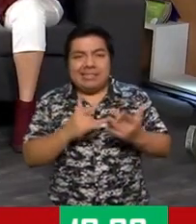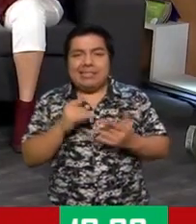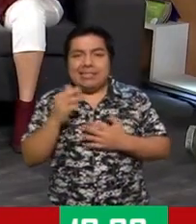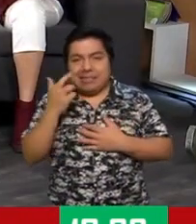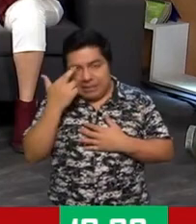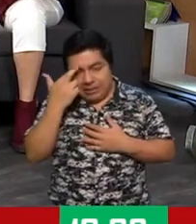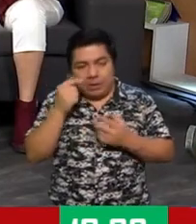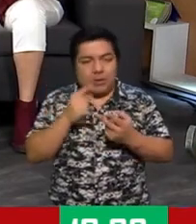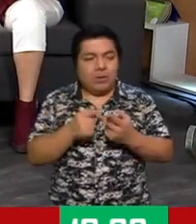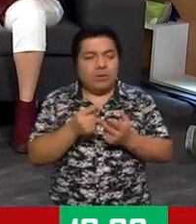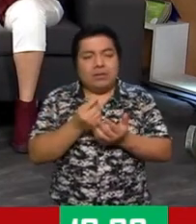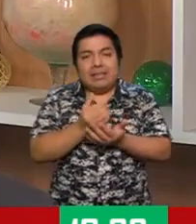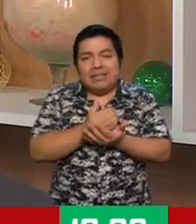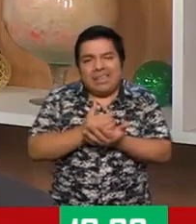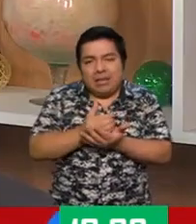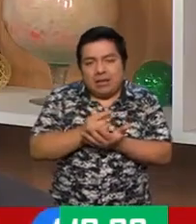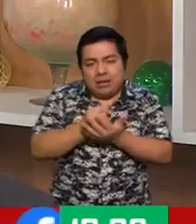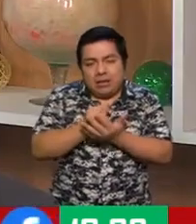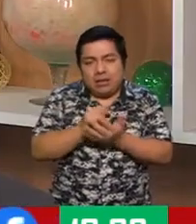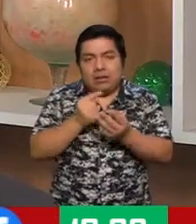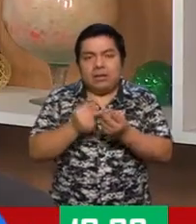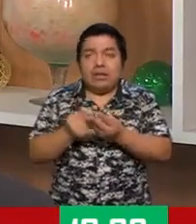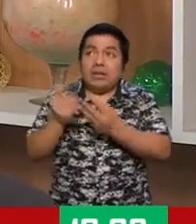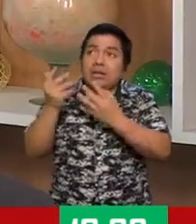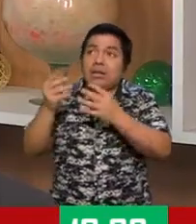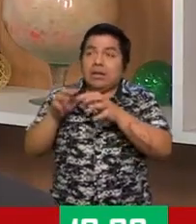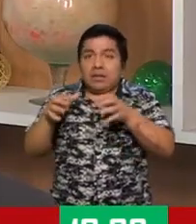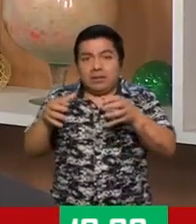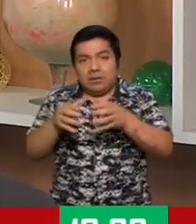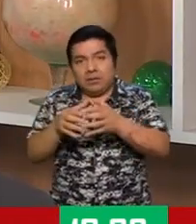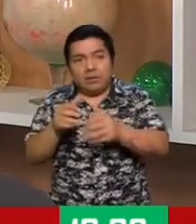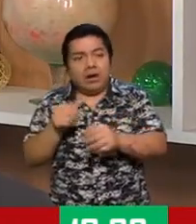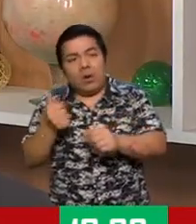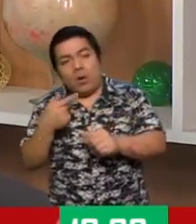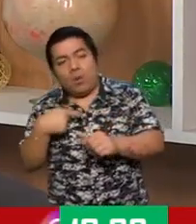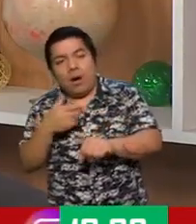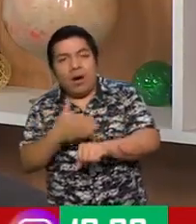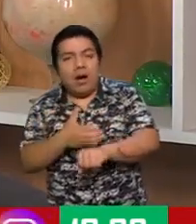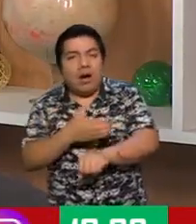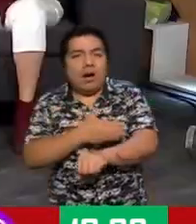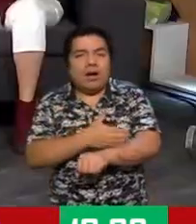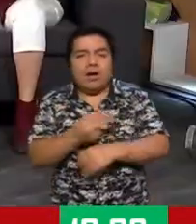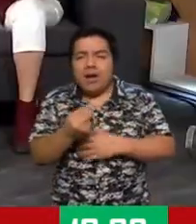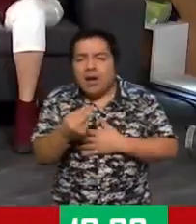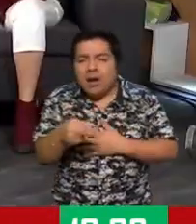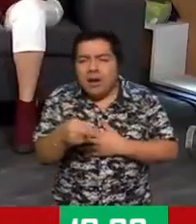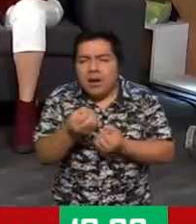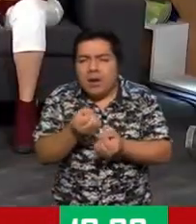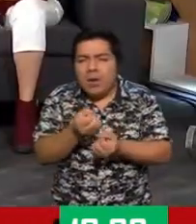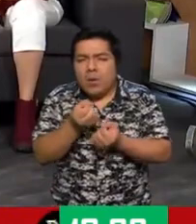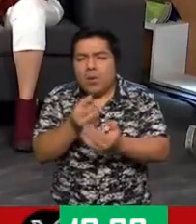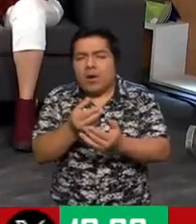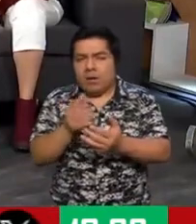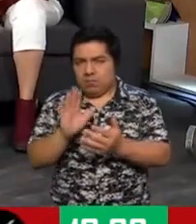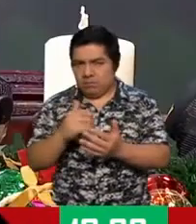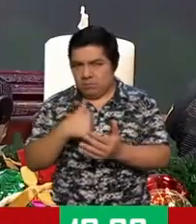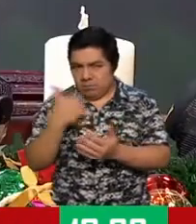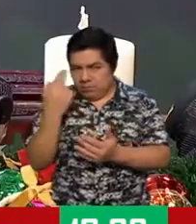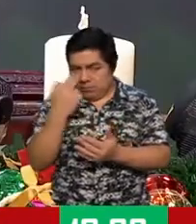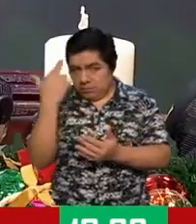sanación, llegar a un sentido de esperanza comunitaria. Sí, acompañar a otras personas. ¿Cómo se llama el poema? A ver, yo lo tengo que